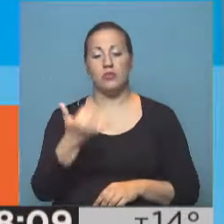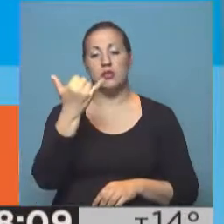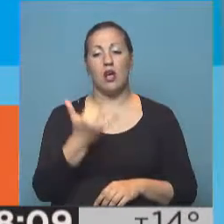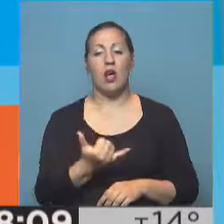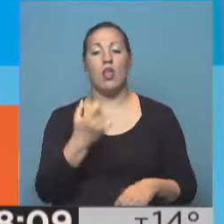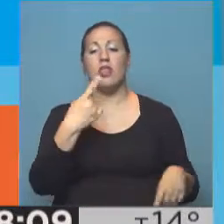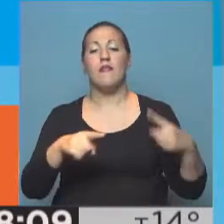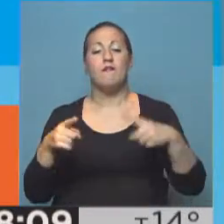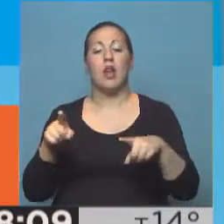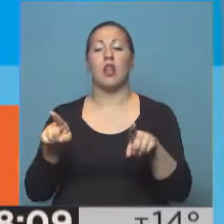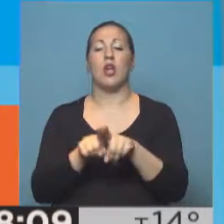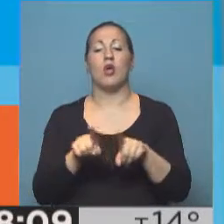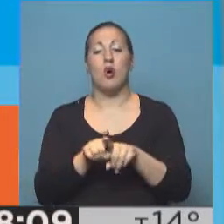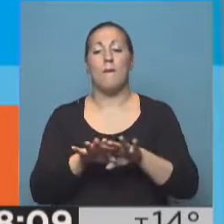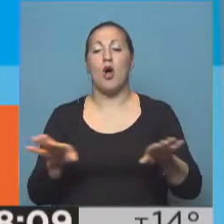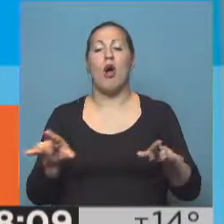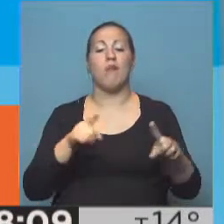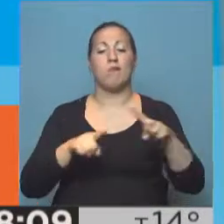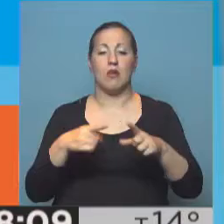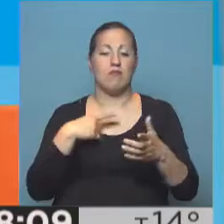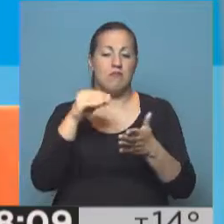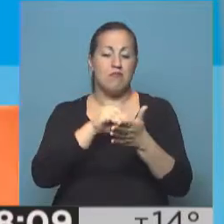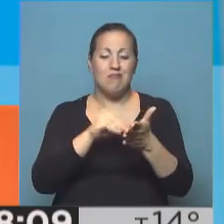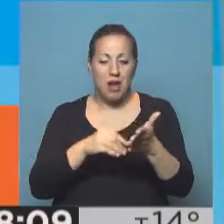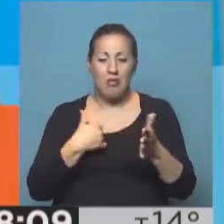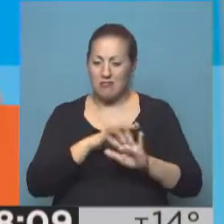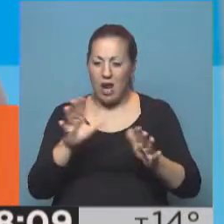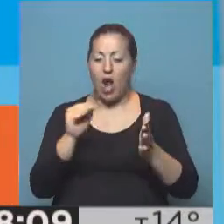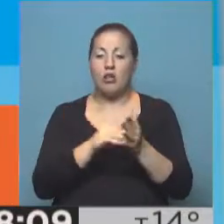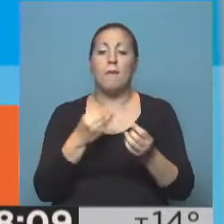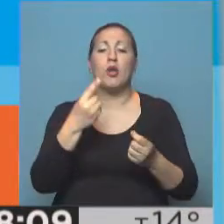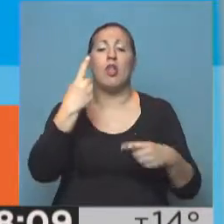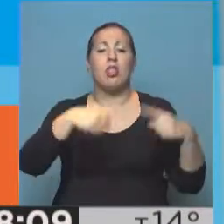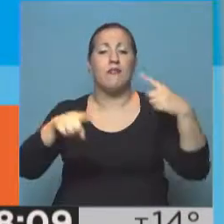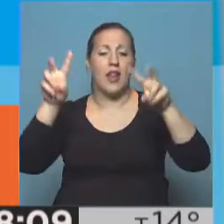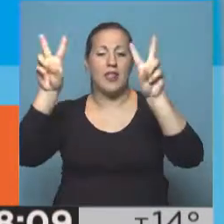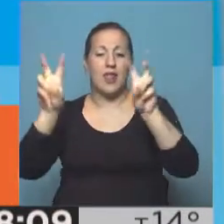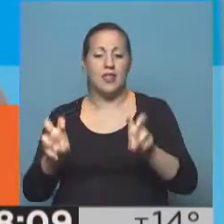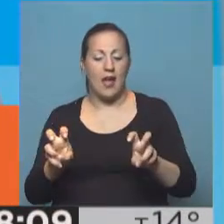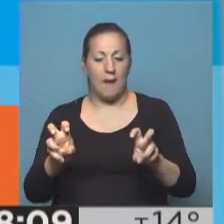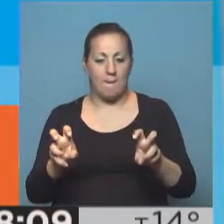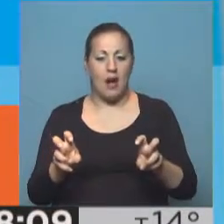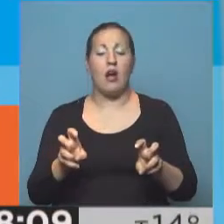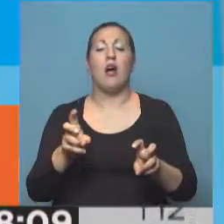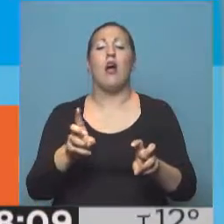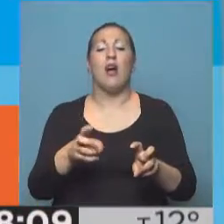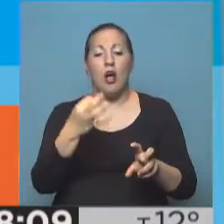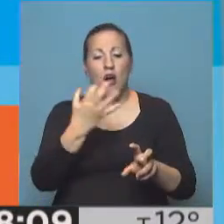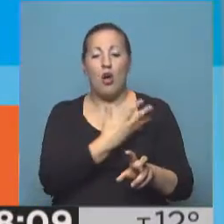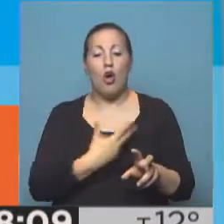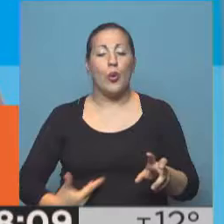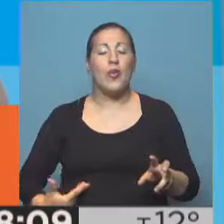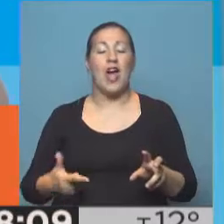mesas coordinadas me anoté porque son variadísimos en los temas y los funcionarios del gobierno central que se van a dar cita